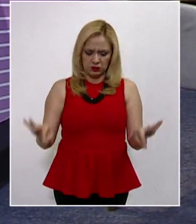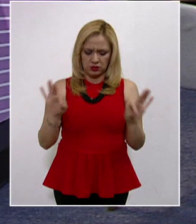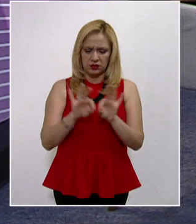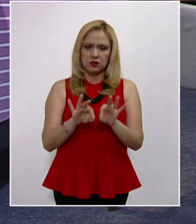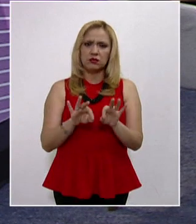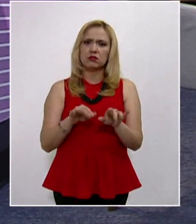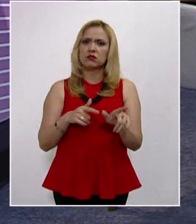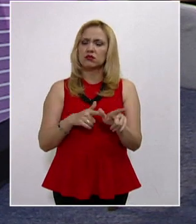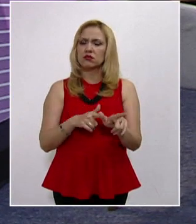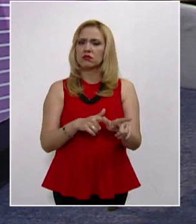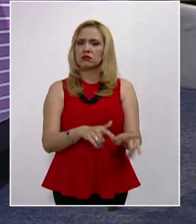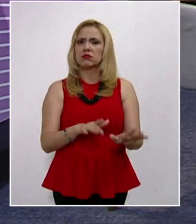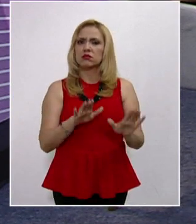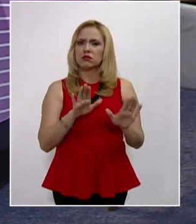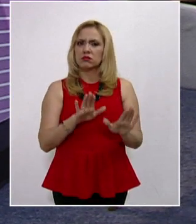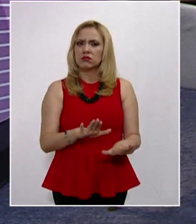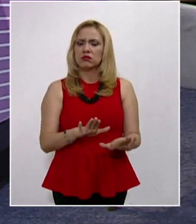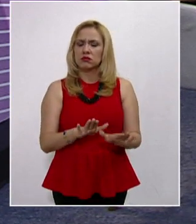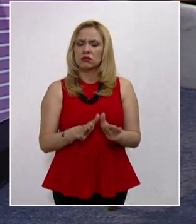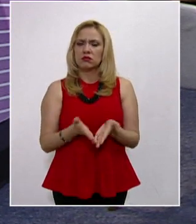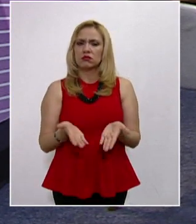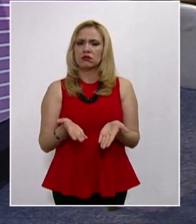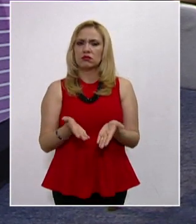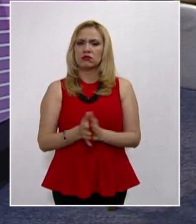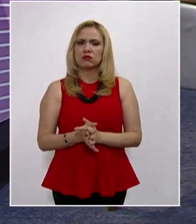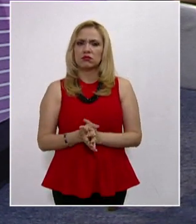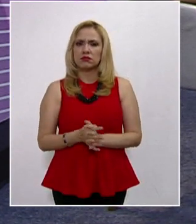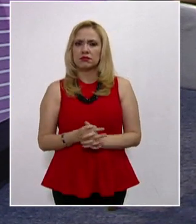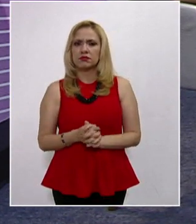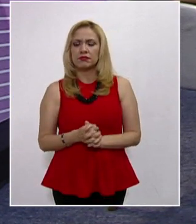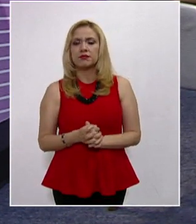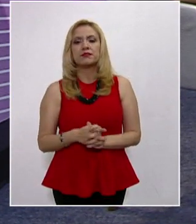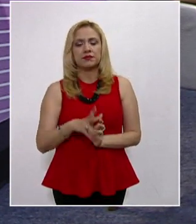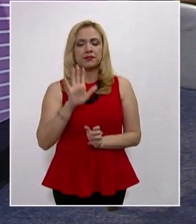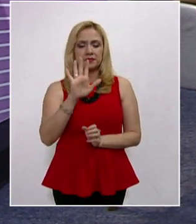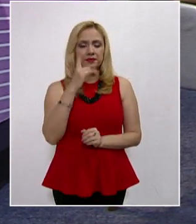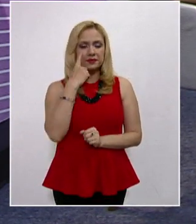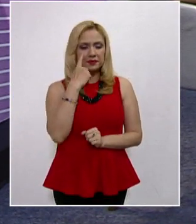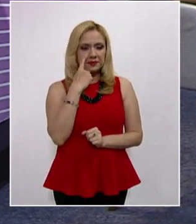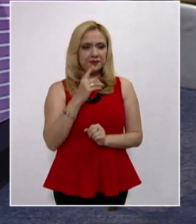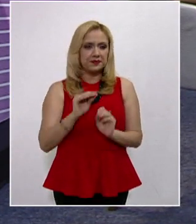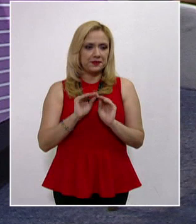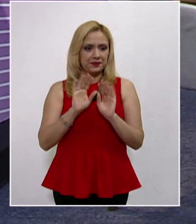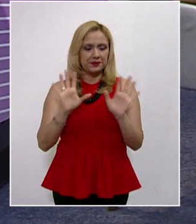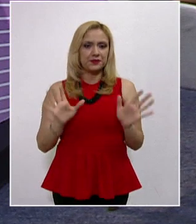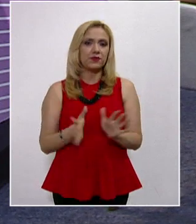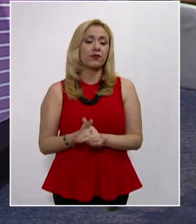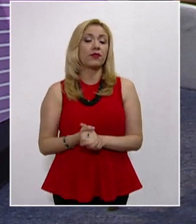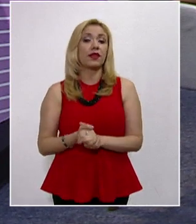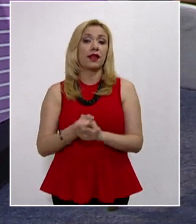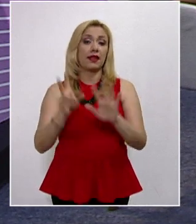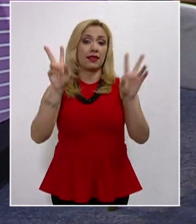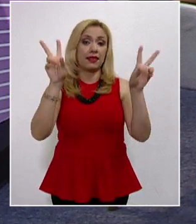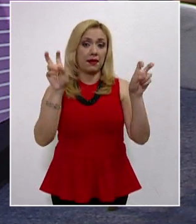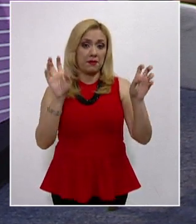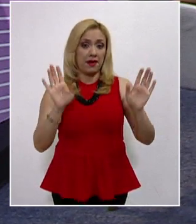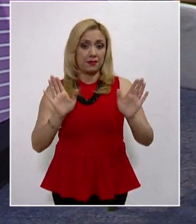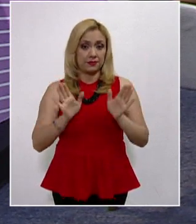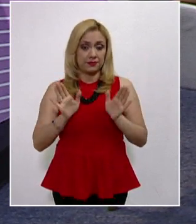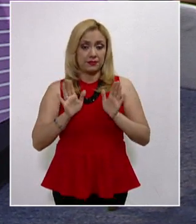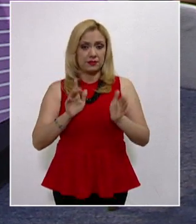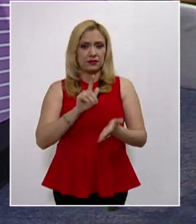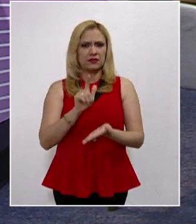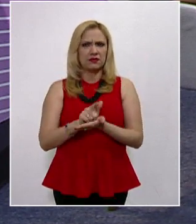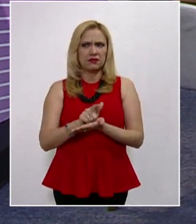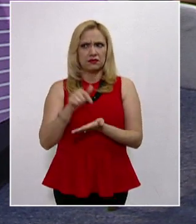que permanezca de una manera excepcional y restrictiva. Claro que sí, con gusto. El tema del foro militar ha